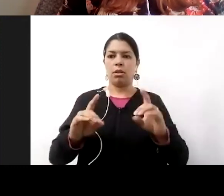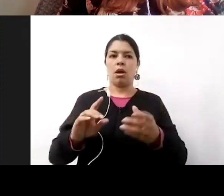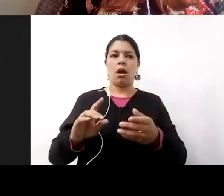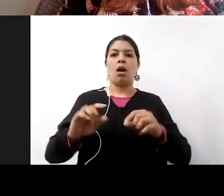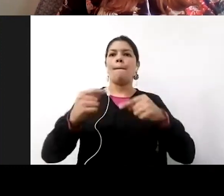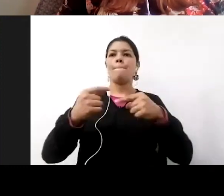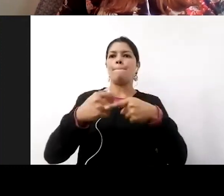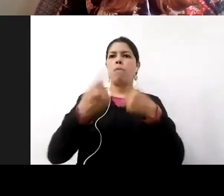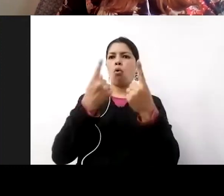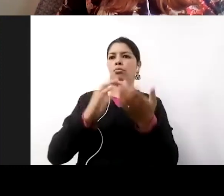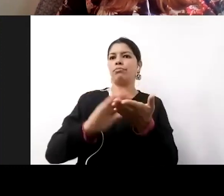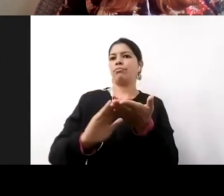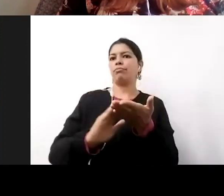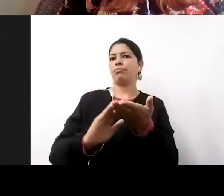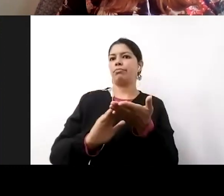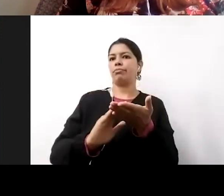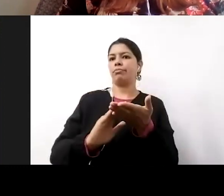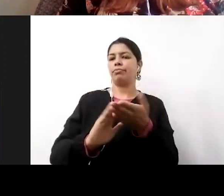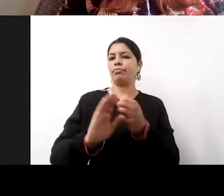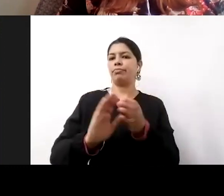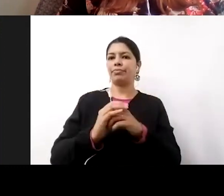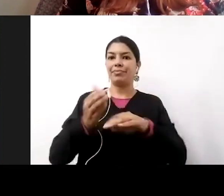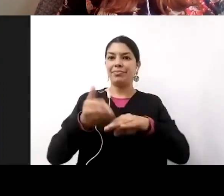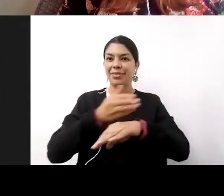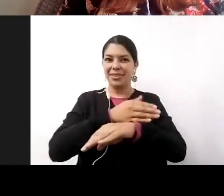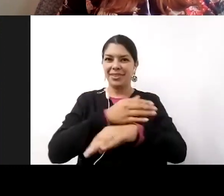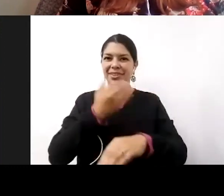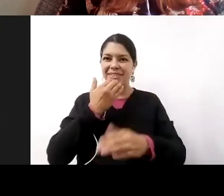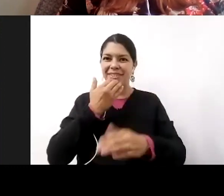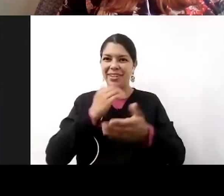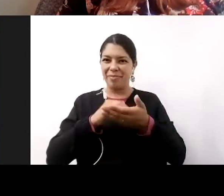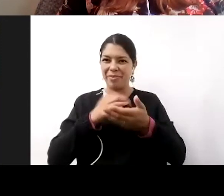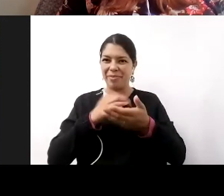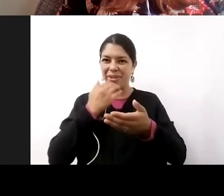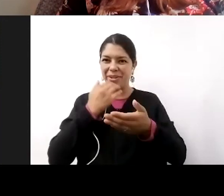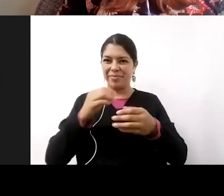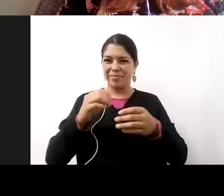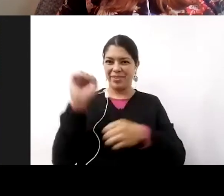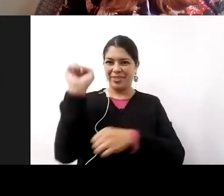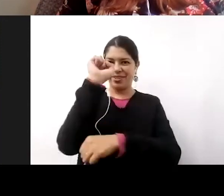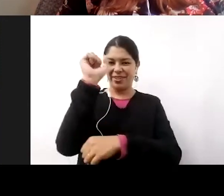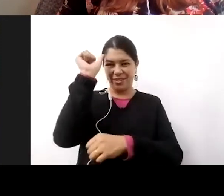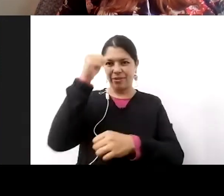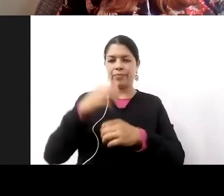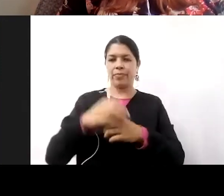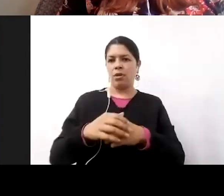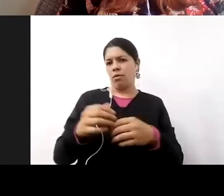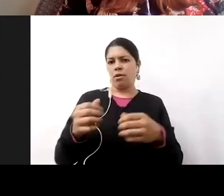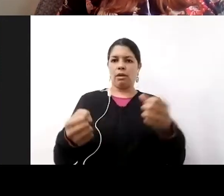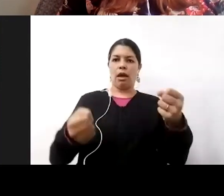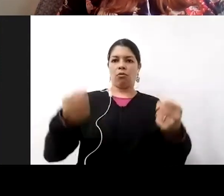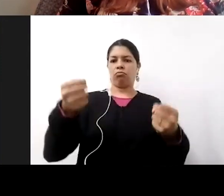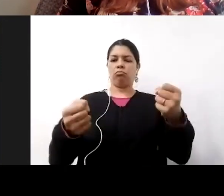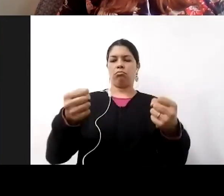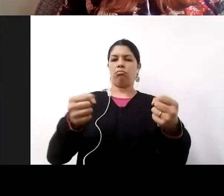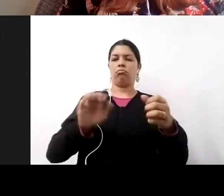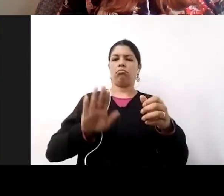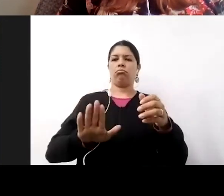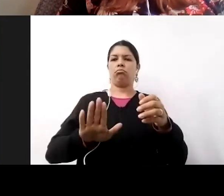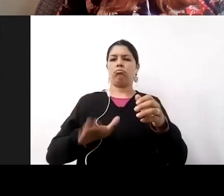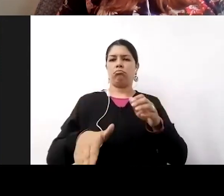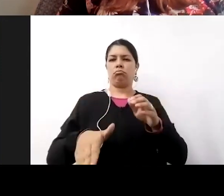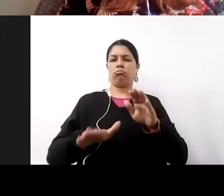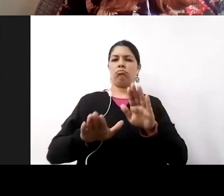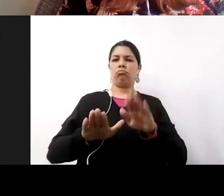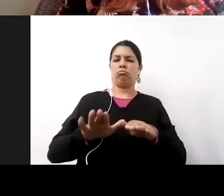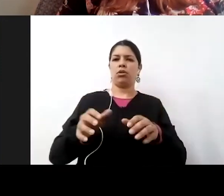conflictos. En nuestro ejemplo anterior lo podríamos tomar como el timón y el freno. Uno nos ayuda a dar dirección y el otro nos ayuda a